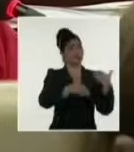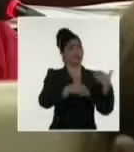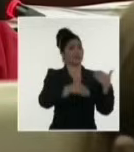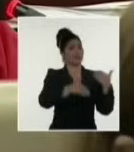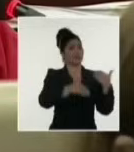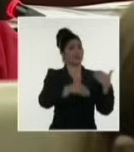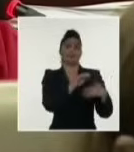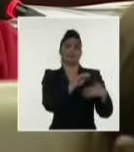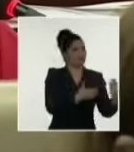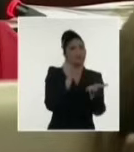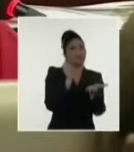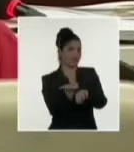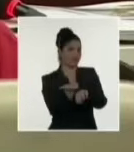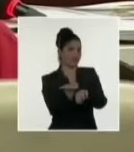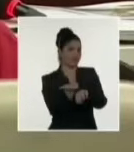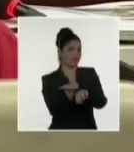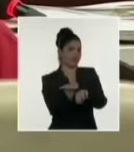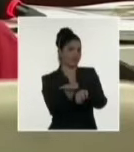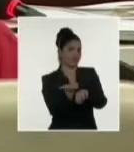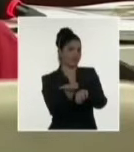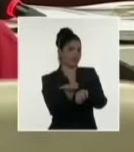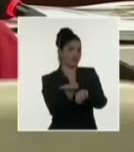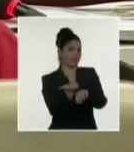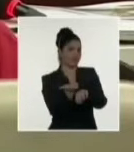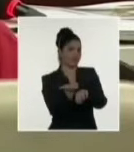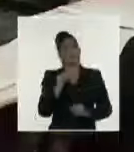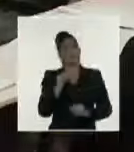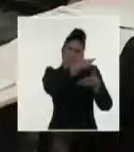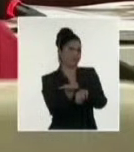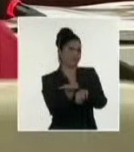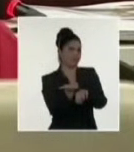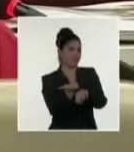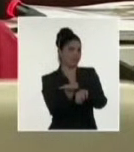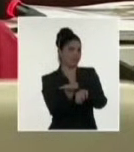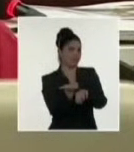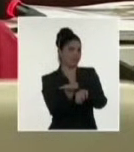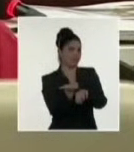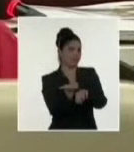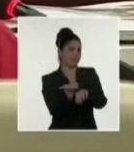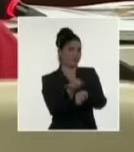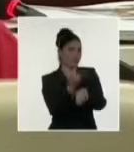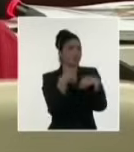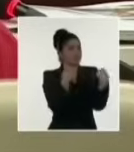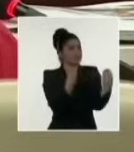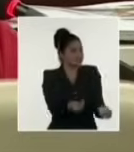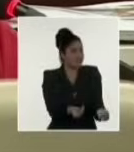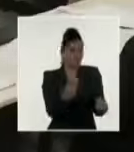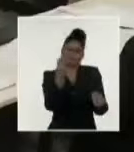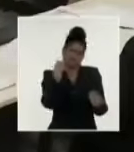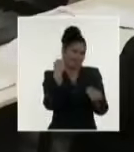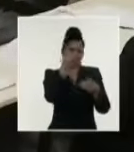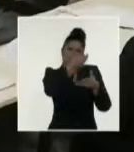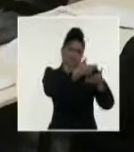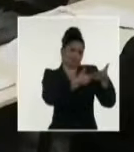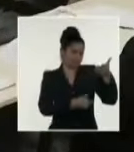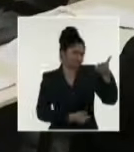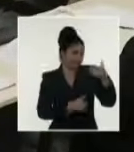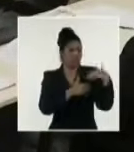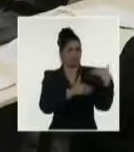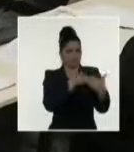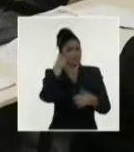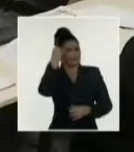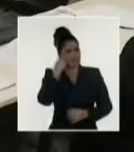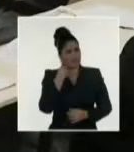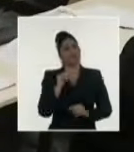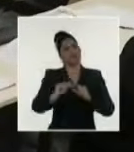oír Cuántas propuestas hubo en este plenario vamos aquí completa de La que ya tenemos los análisis